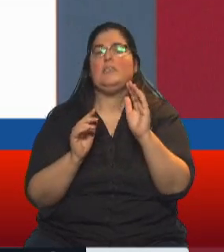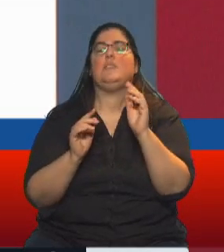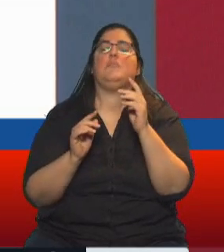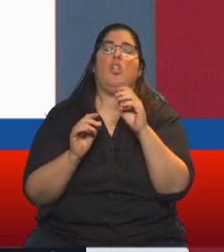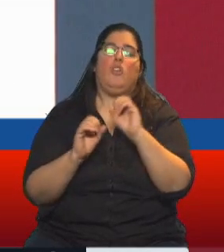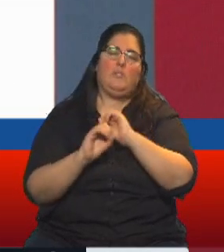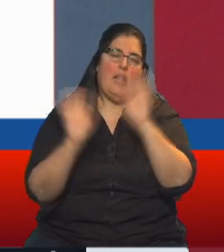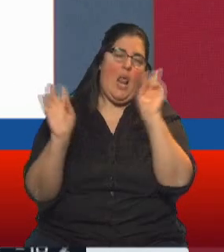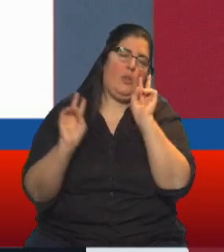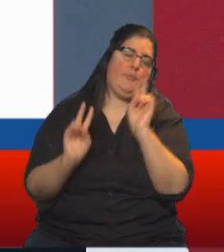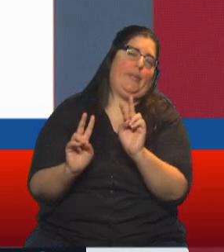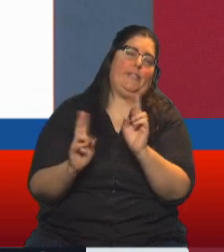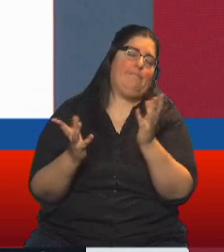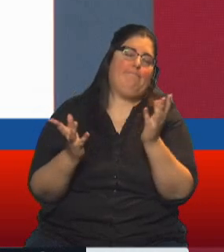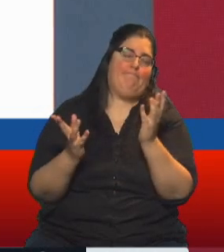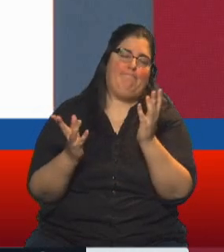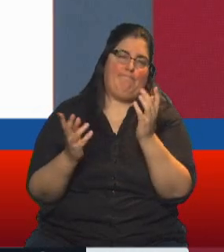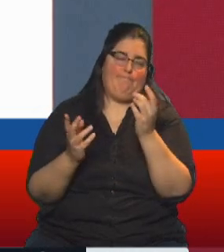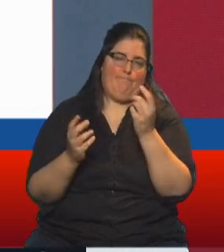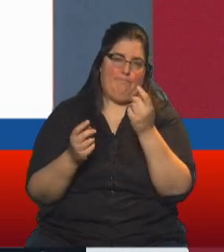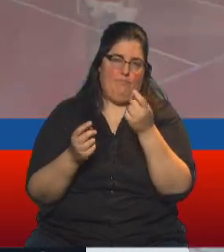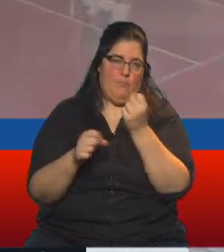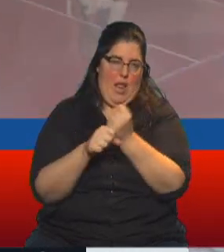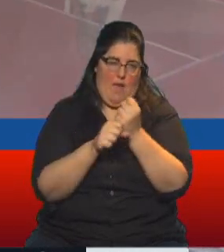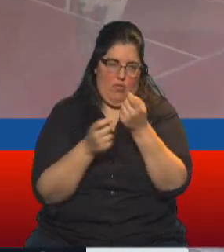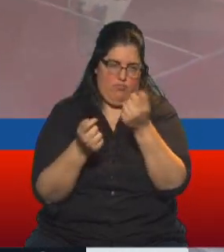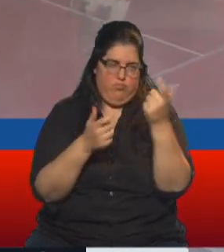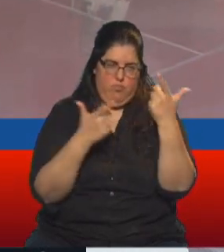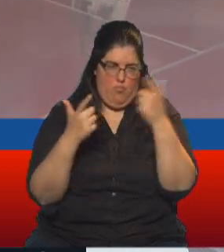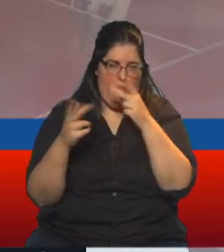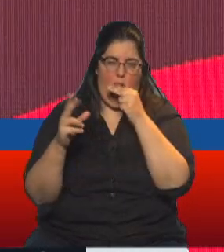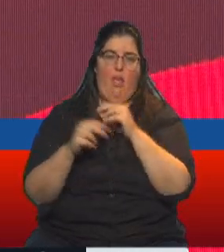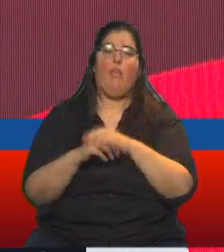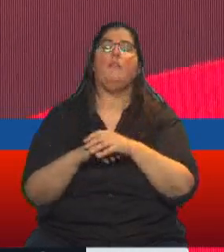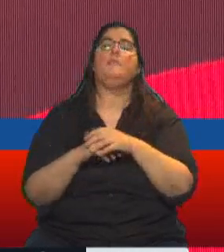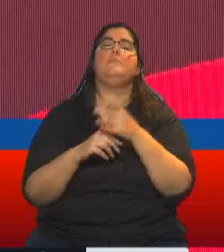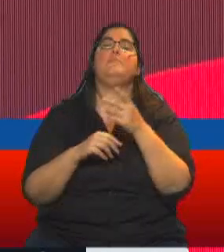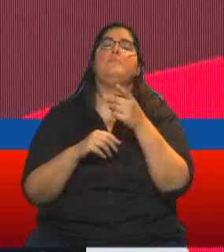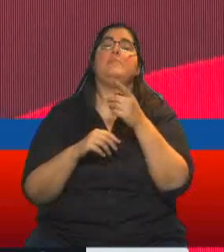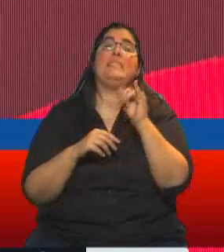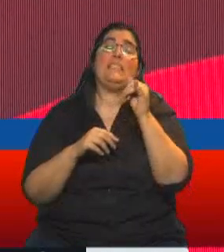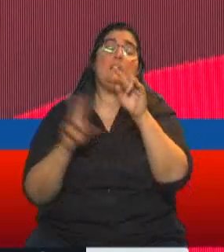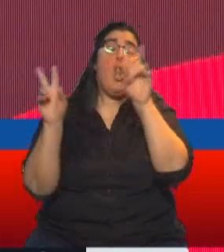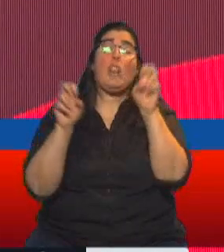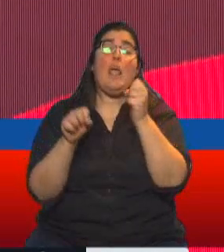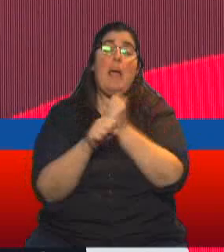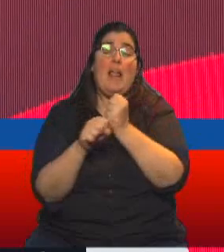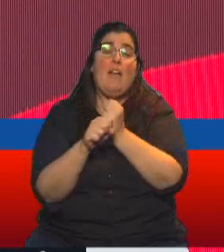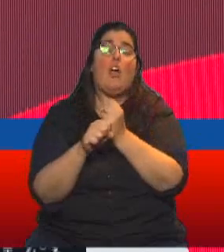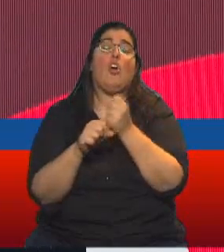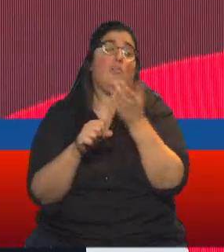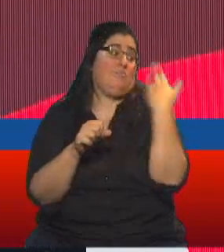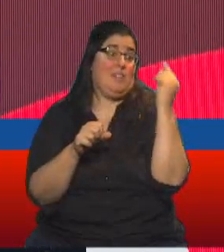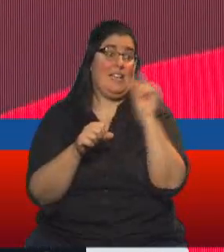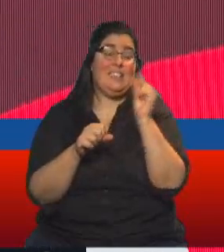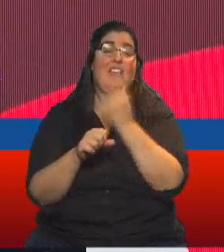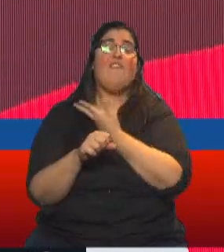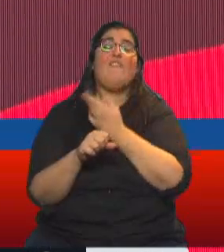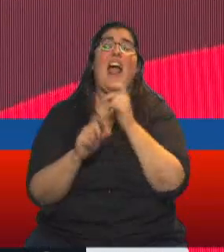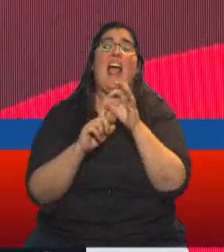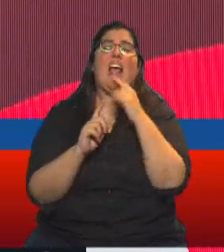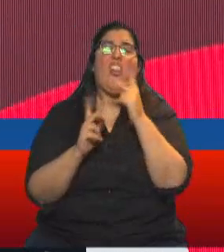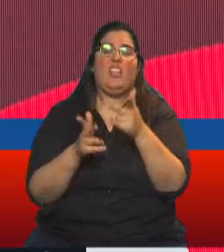está claro es que es un desempleo, Ayelén, que viene creciendo. Sí, en materia también de empleo, acaba también de tuitear Pedro Franque, dice que